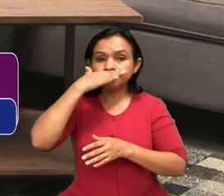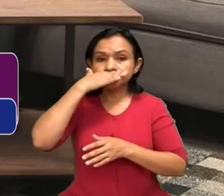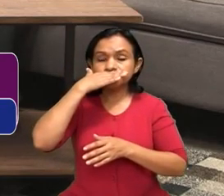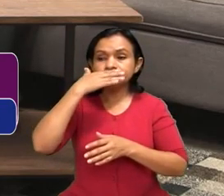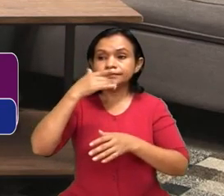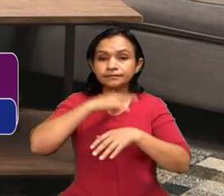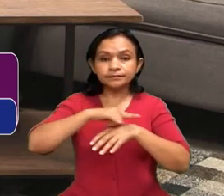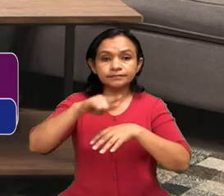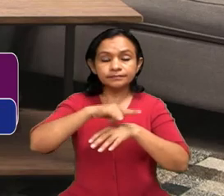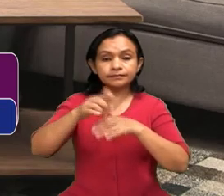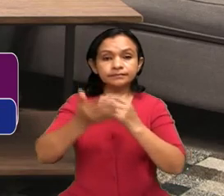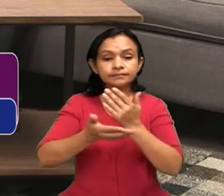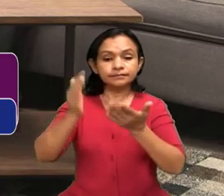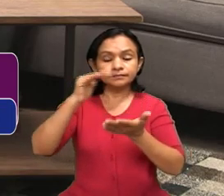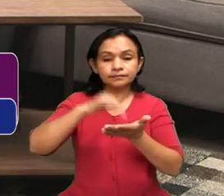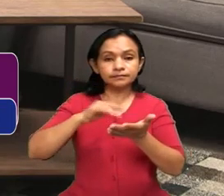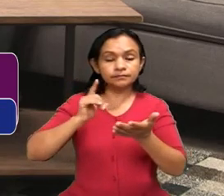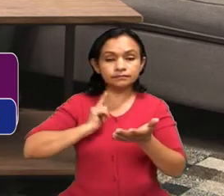recoge y retoma